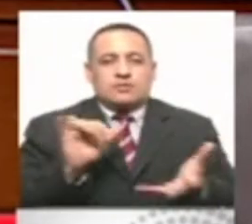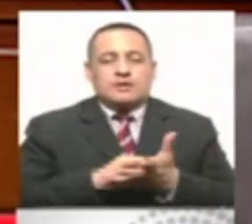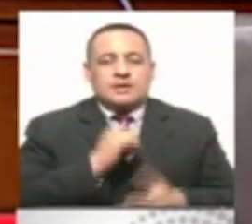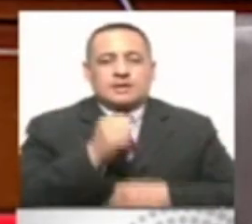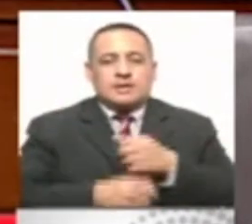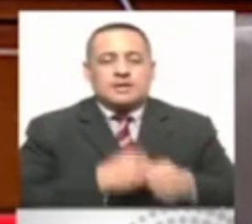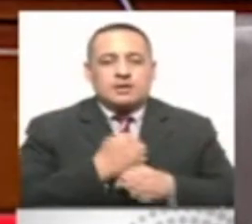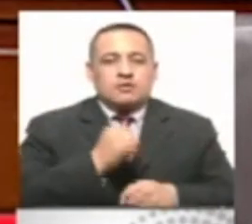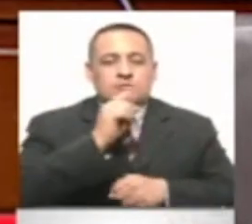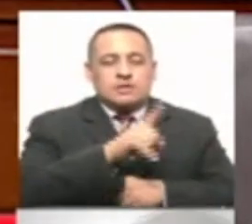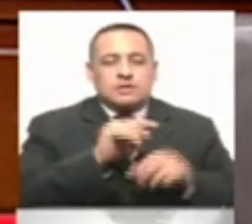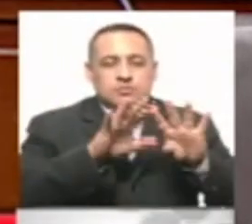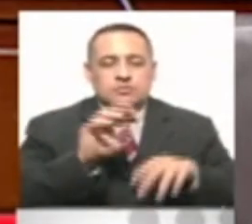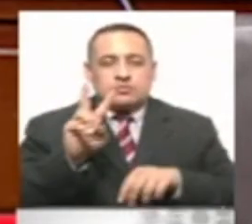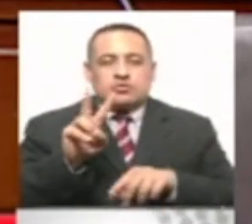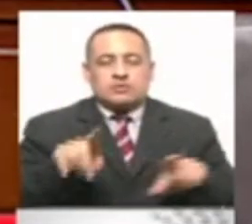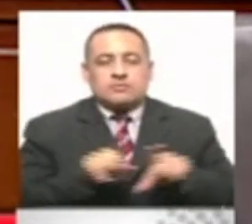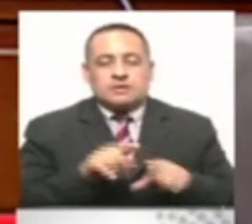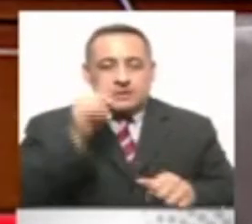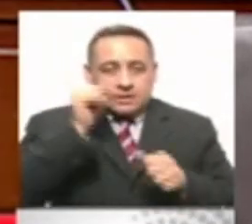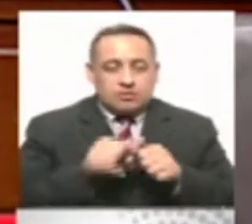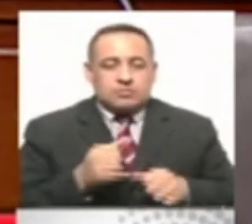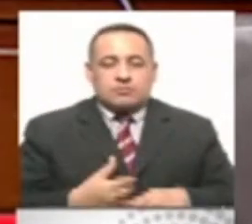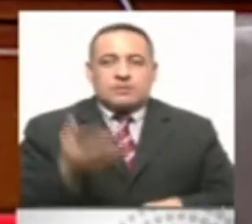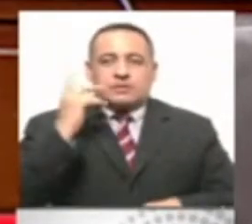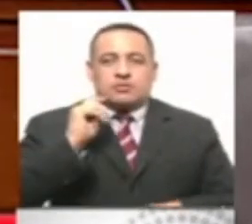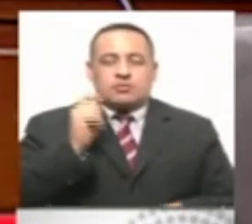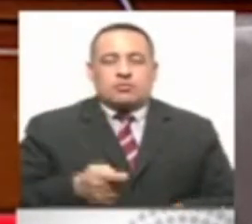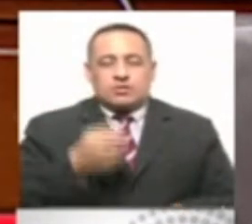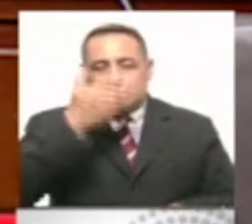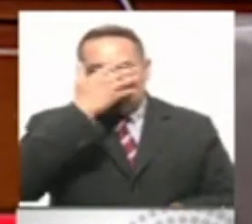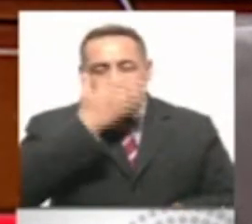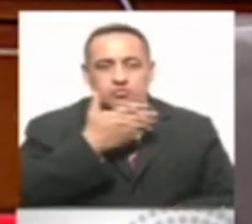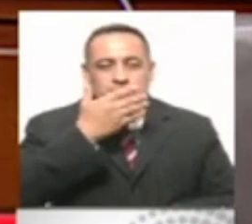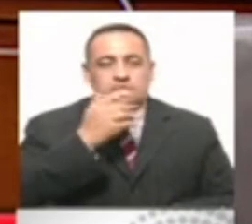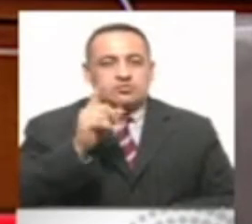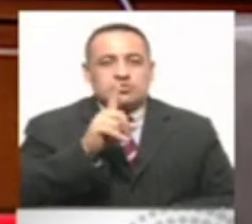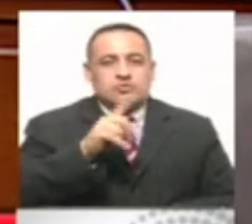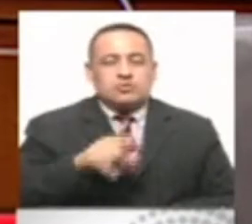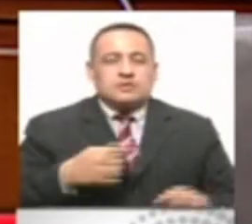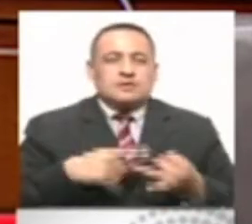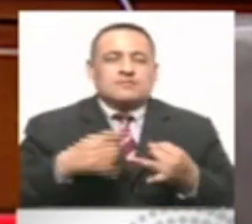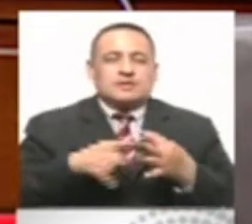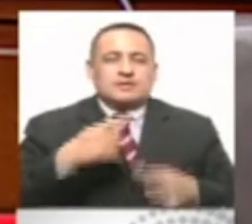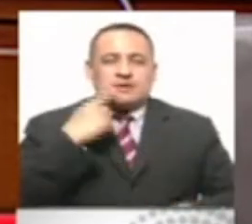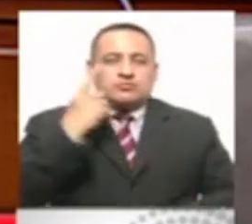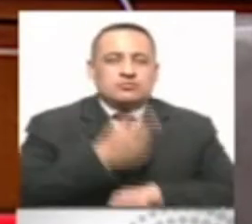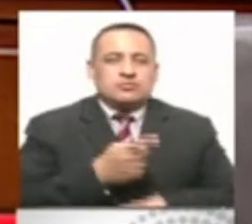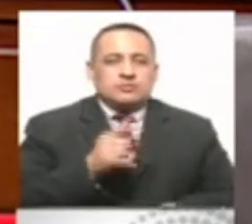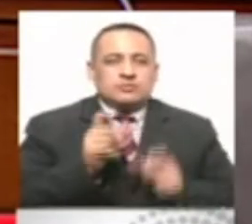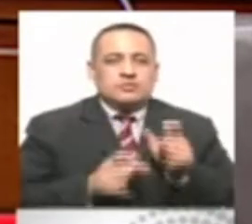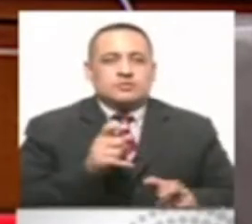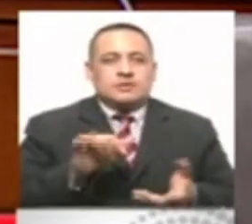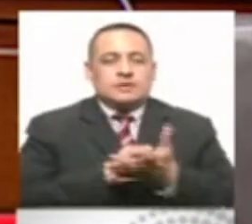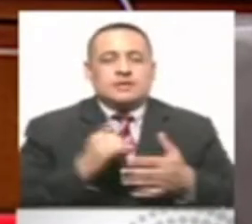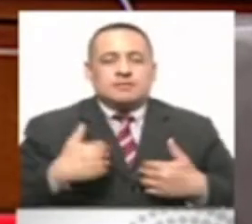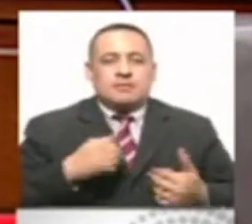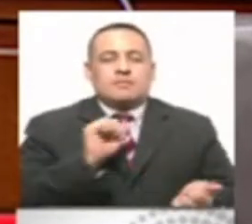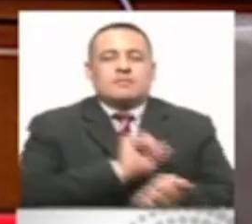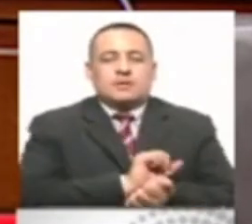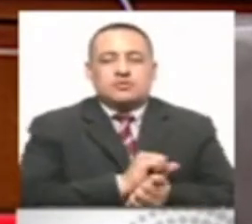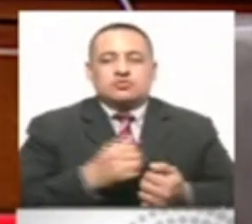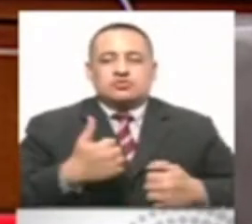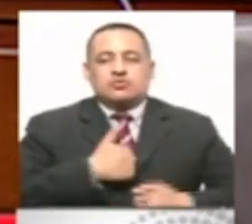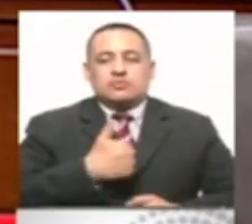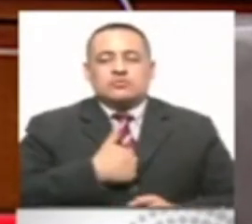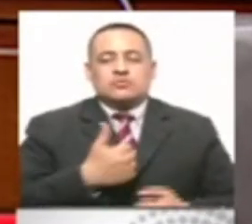año 1992, recordemos, los jueces sin rostro, cuántas acusaciones se hizo, cuánta gente inocente terminó preso. Yo mismo